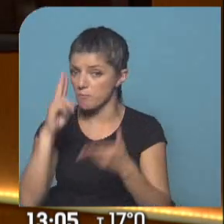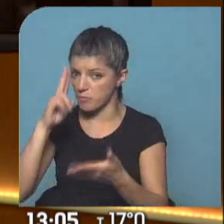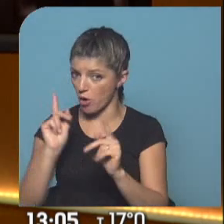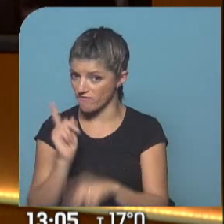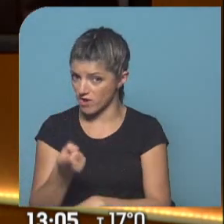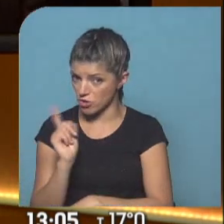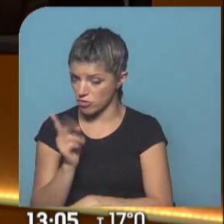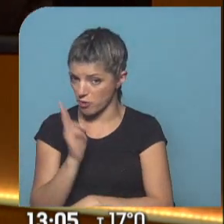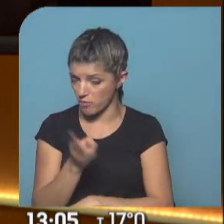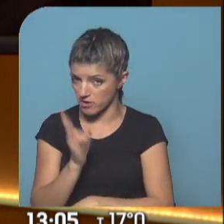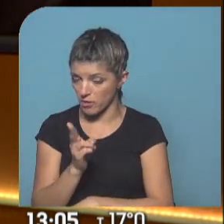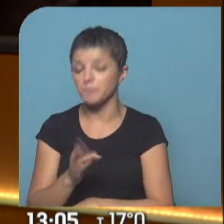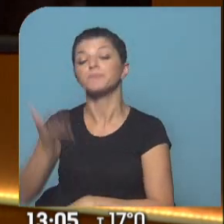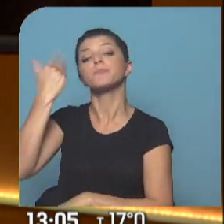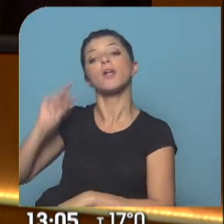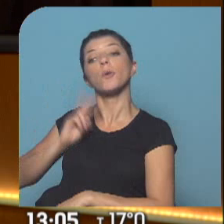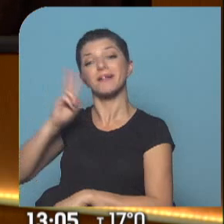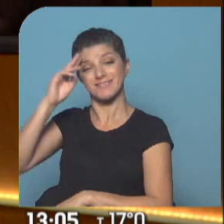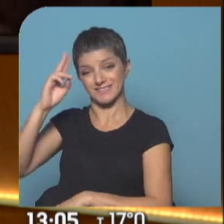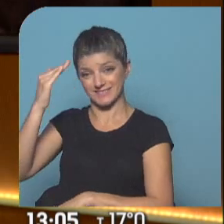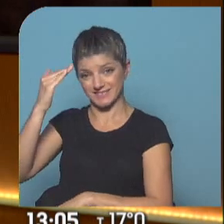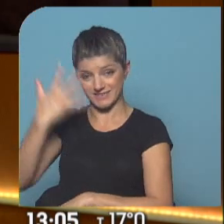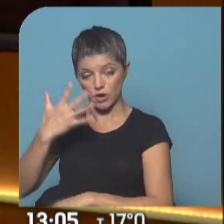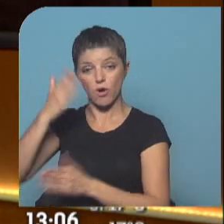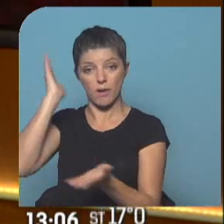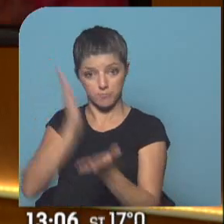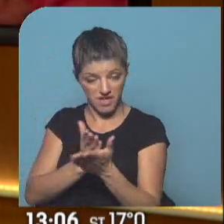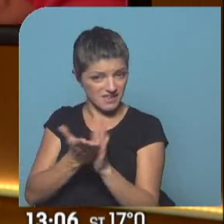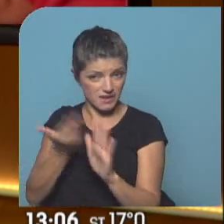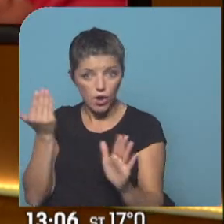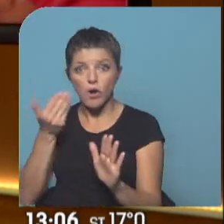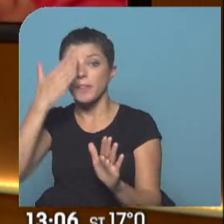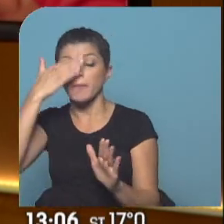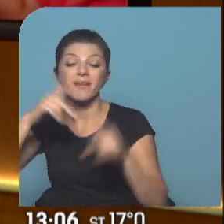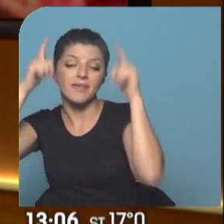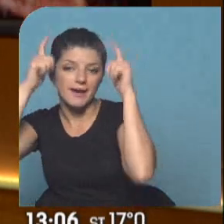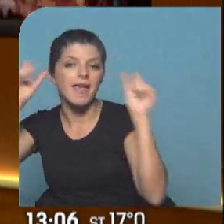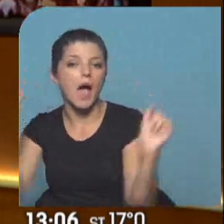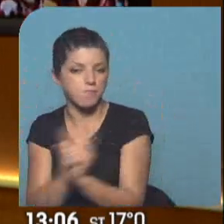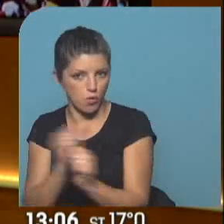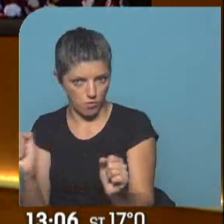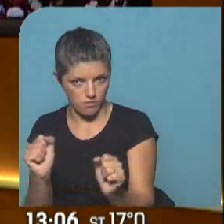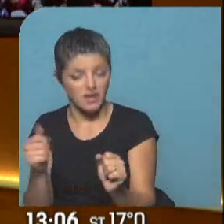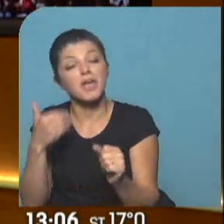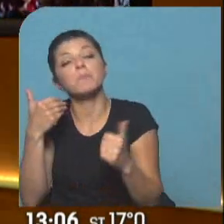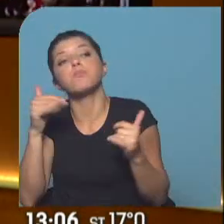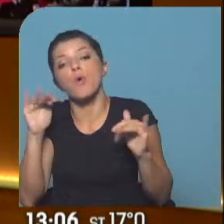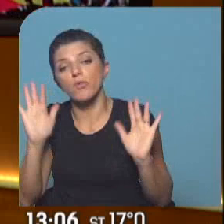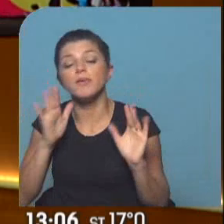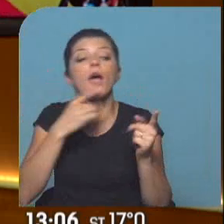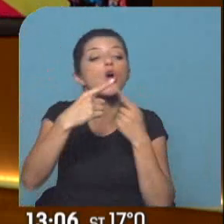se despenalizó y el anterior rey lo aprobó, que podía la posibilidad de un referéndum. El tema